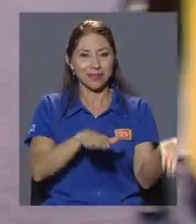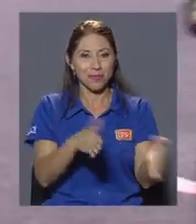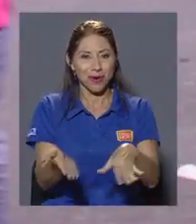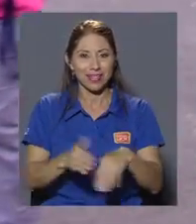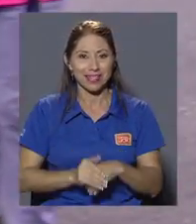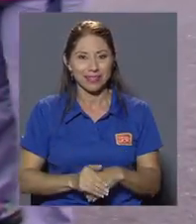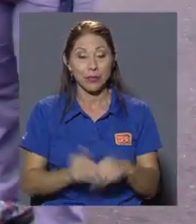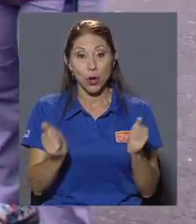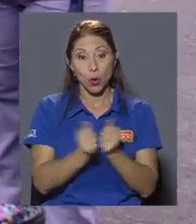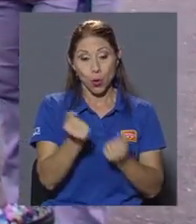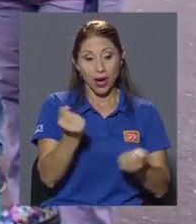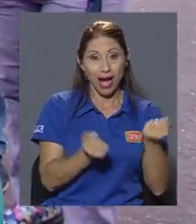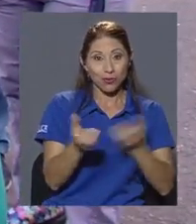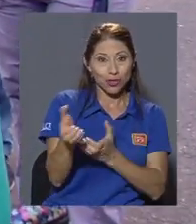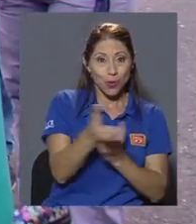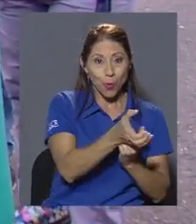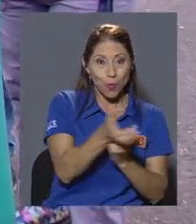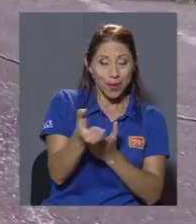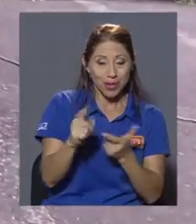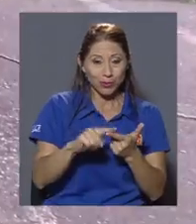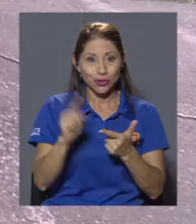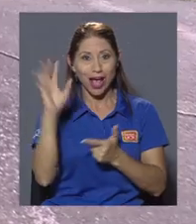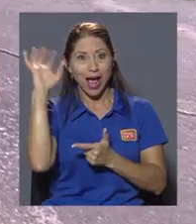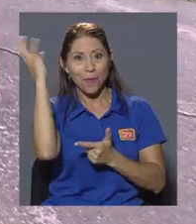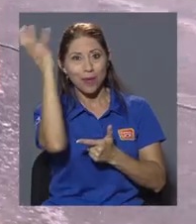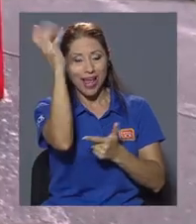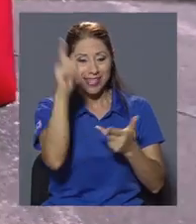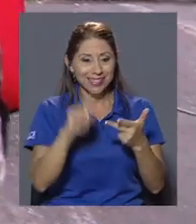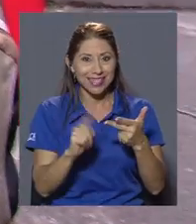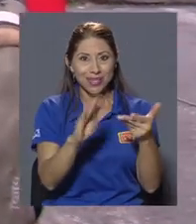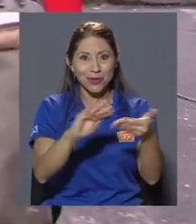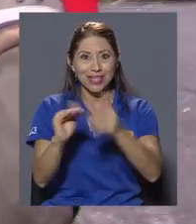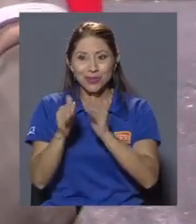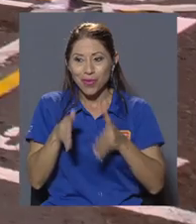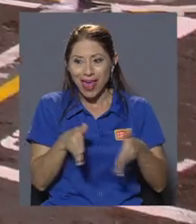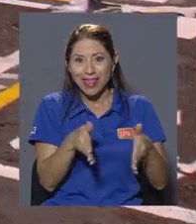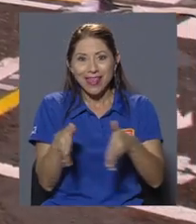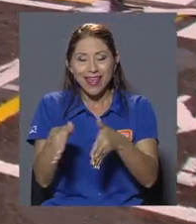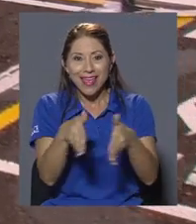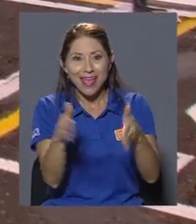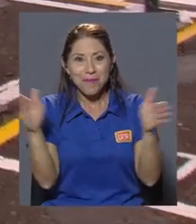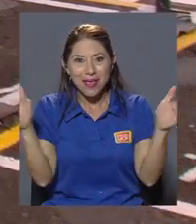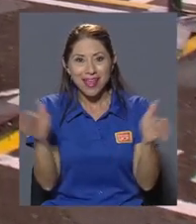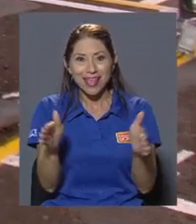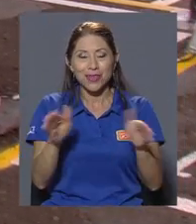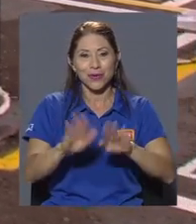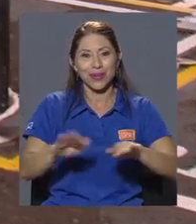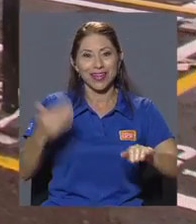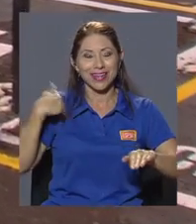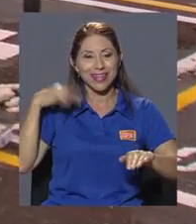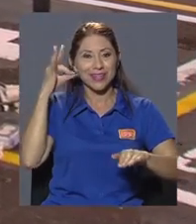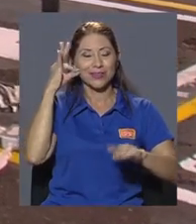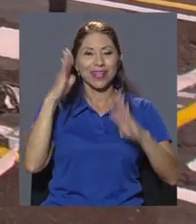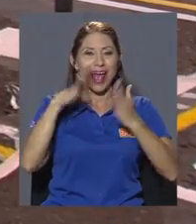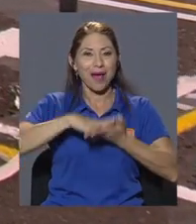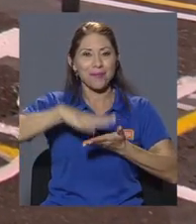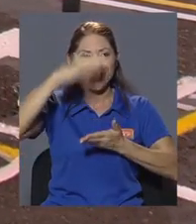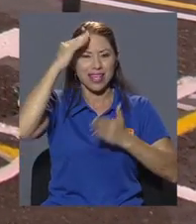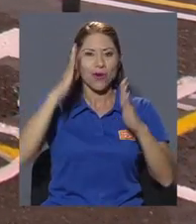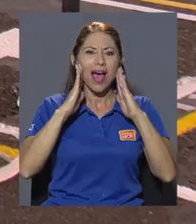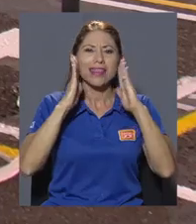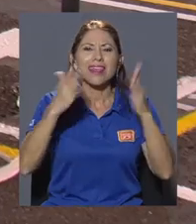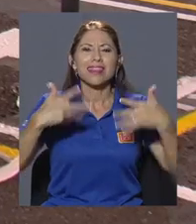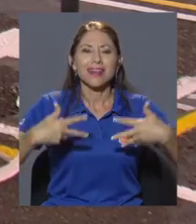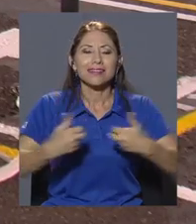por esto que con carros de bomberos, ambulancias y una ciudad vial en pequeño, los niños y las niñas aprendieron sobre la atención de accidentes en